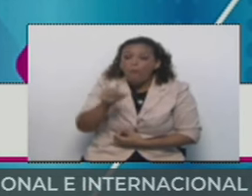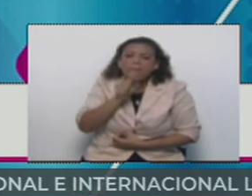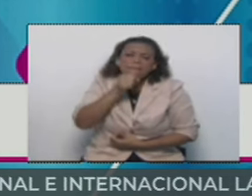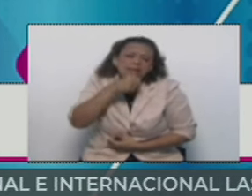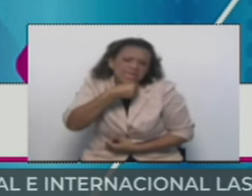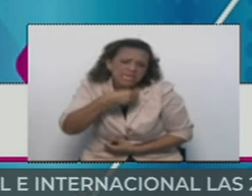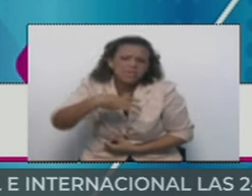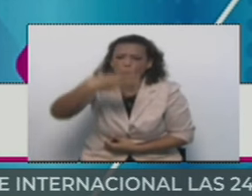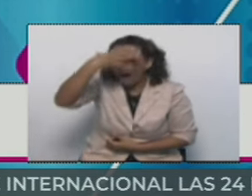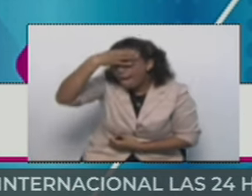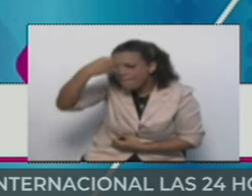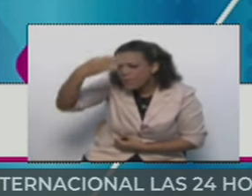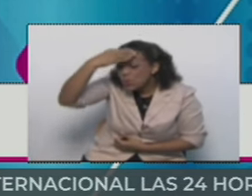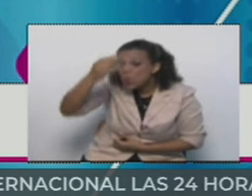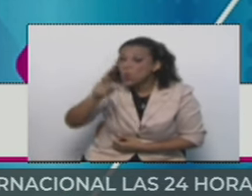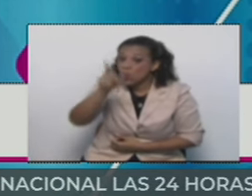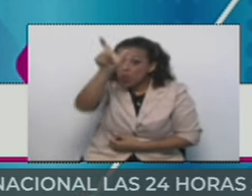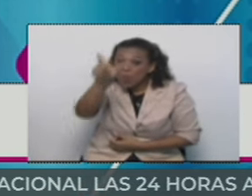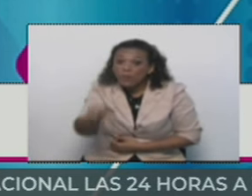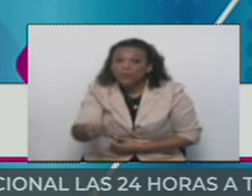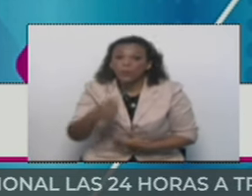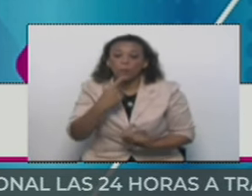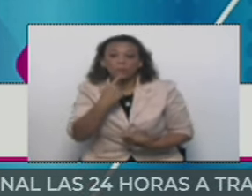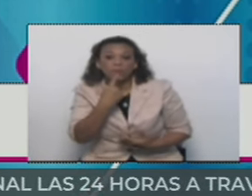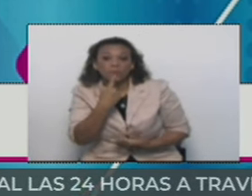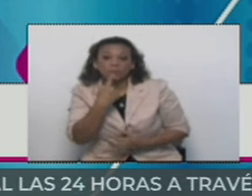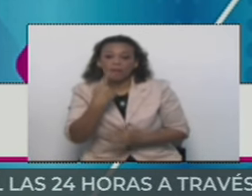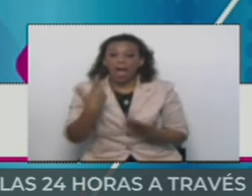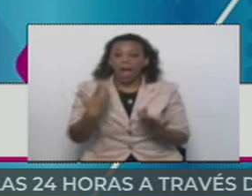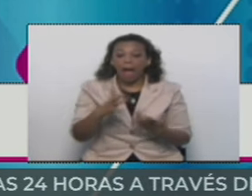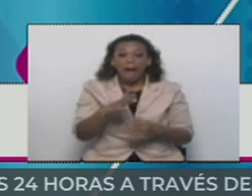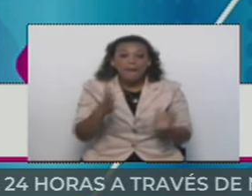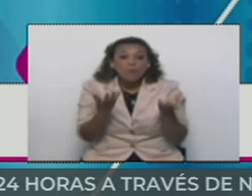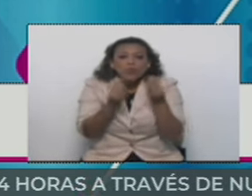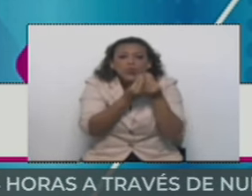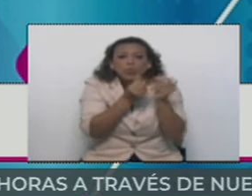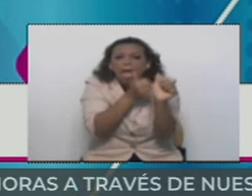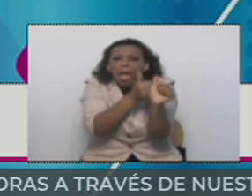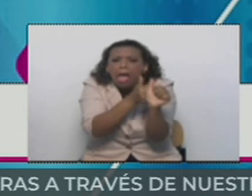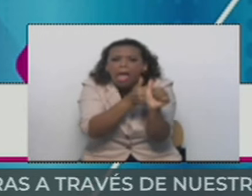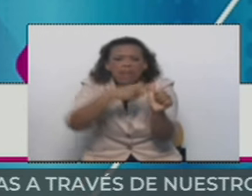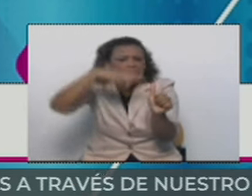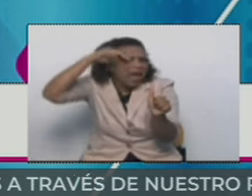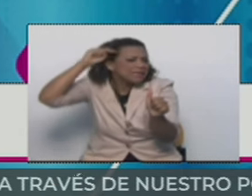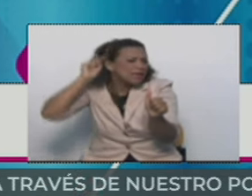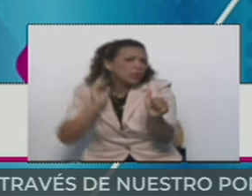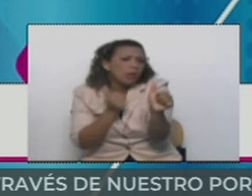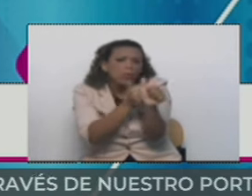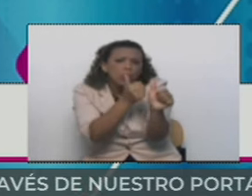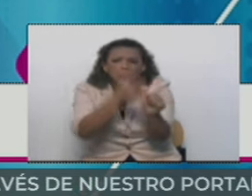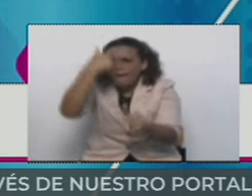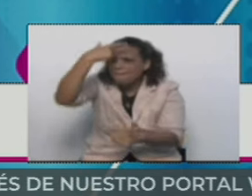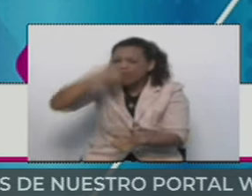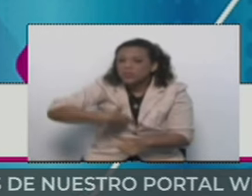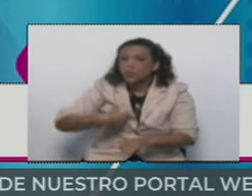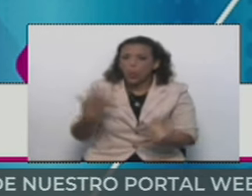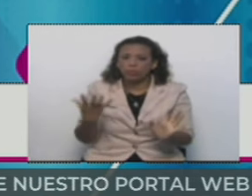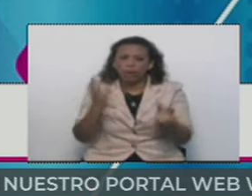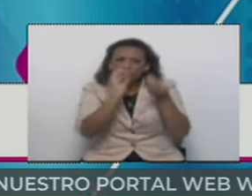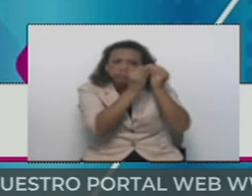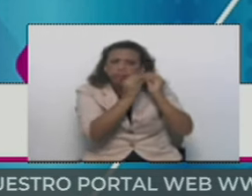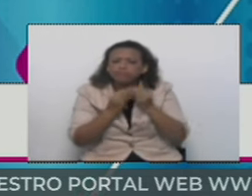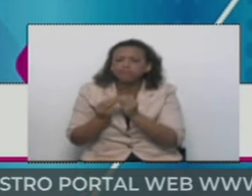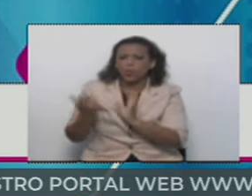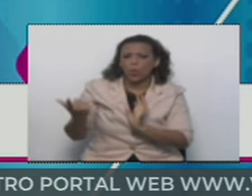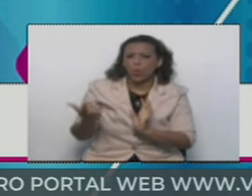eso? Porque el viejito estaba aquí bajo la falda de la Sayona. Un buen caricaturista pudiera hacerlo.